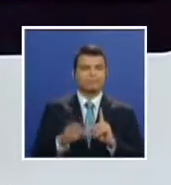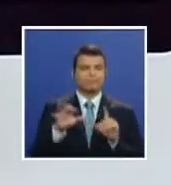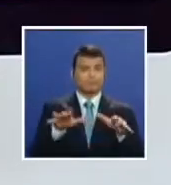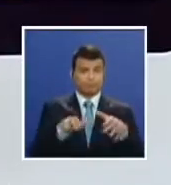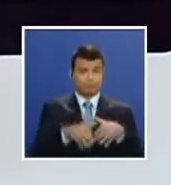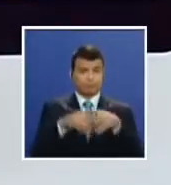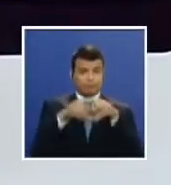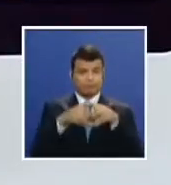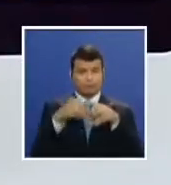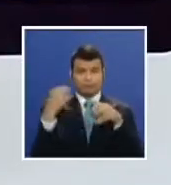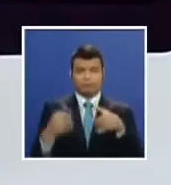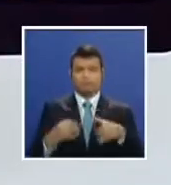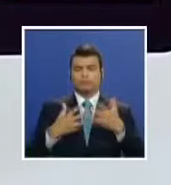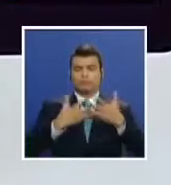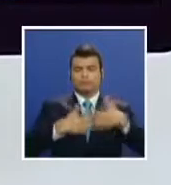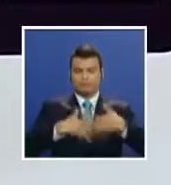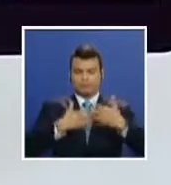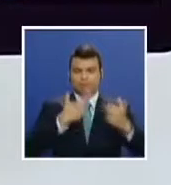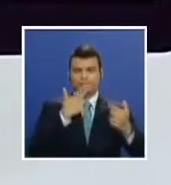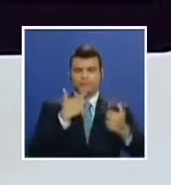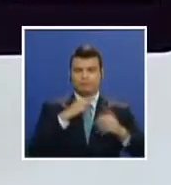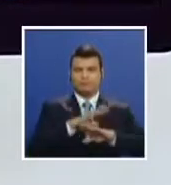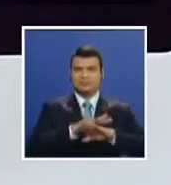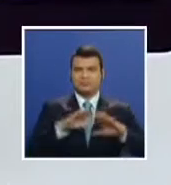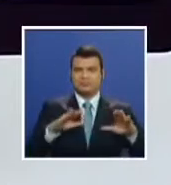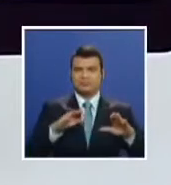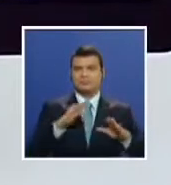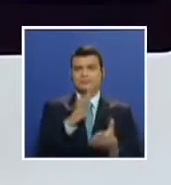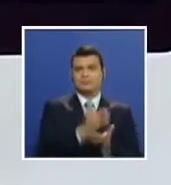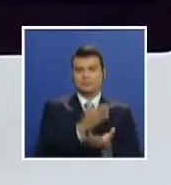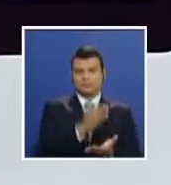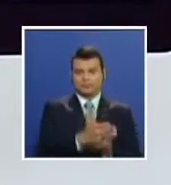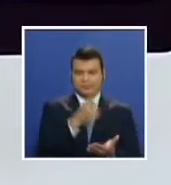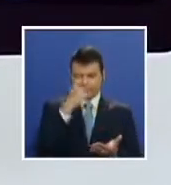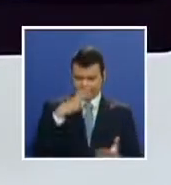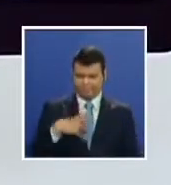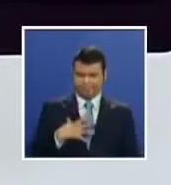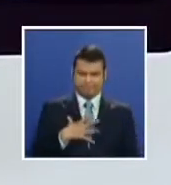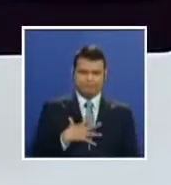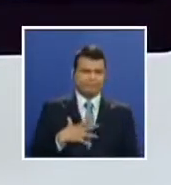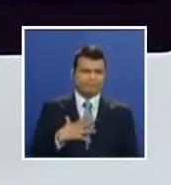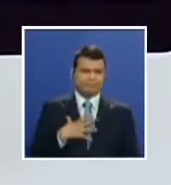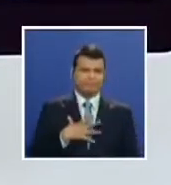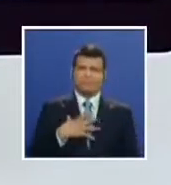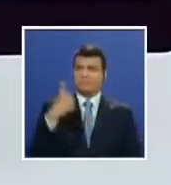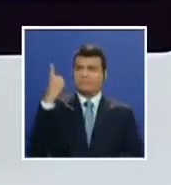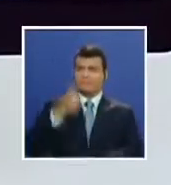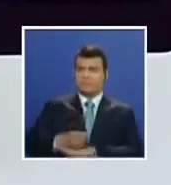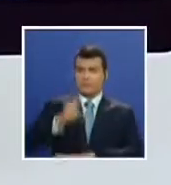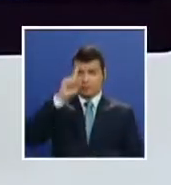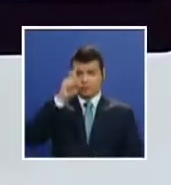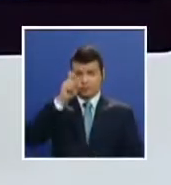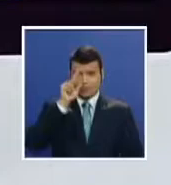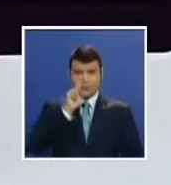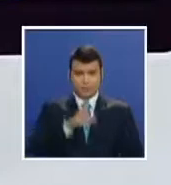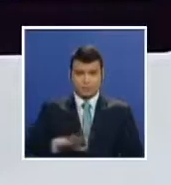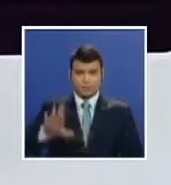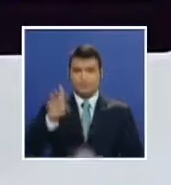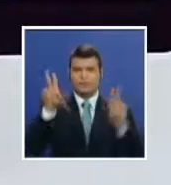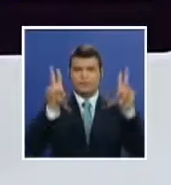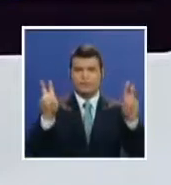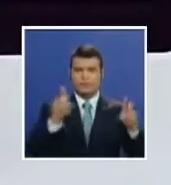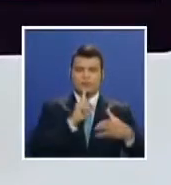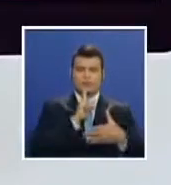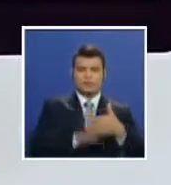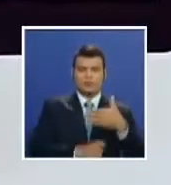azucarero y panadero que se muestra bastante inconforme en frente a posibles medidas por parte del gobierno nacional y la baja de aranceles el